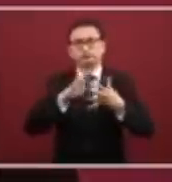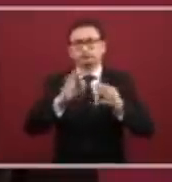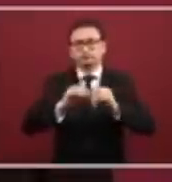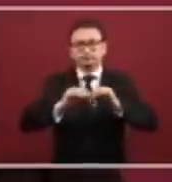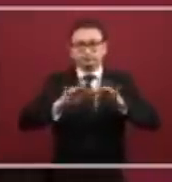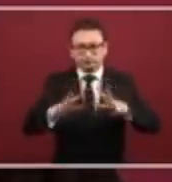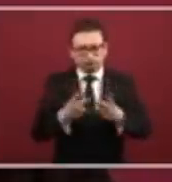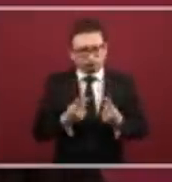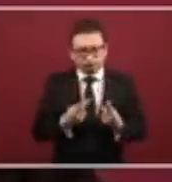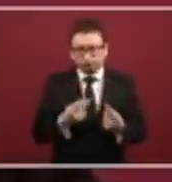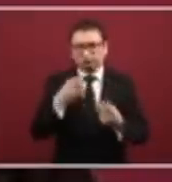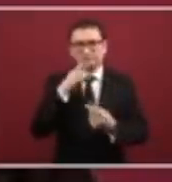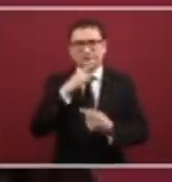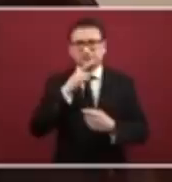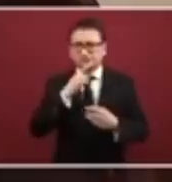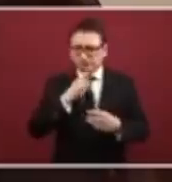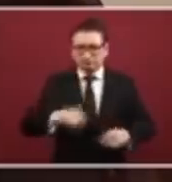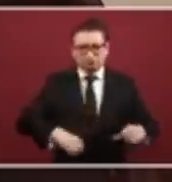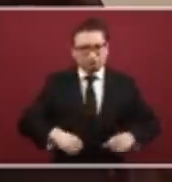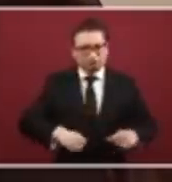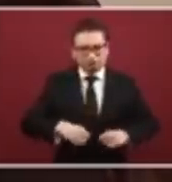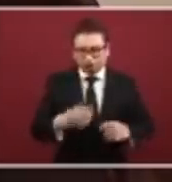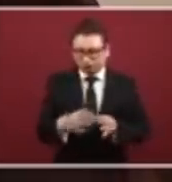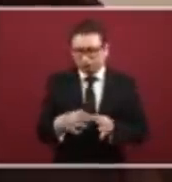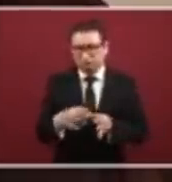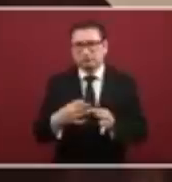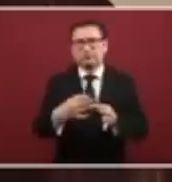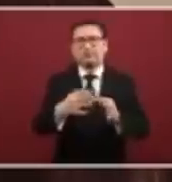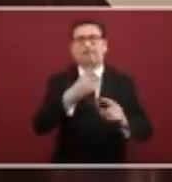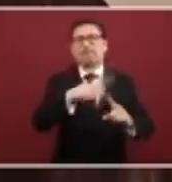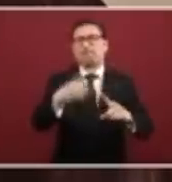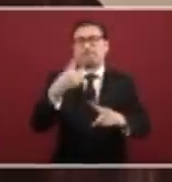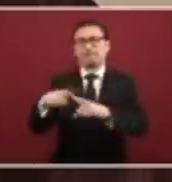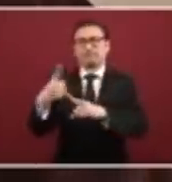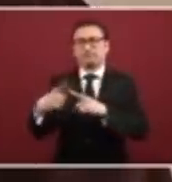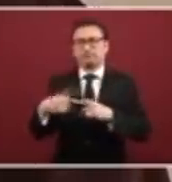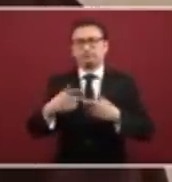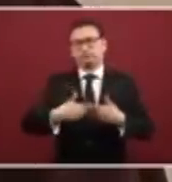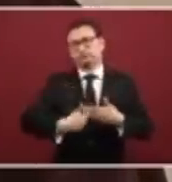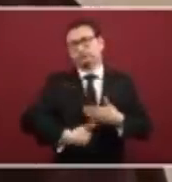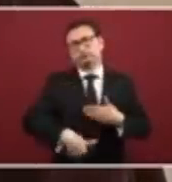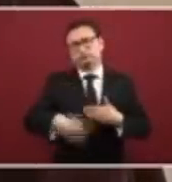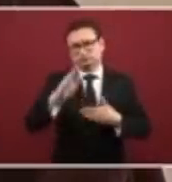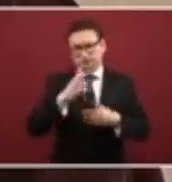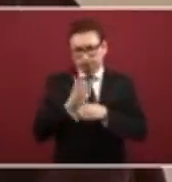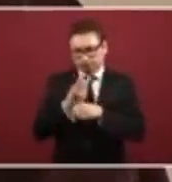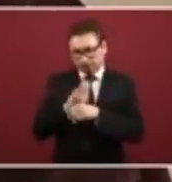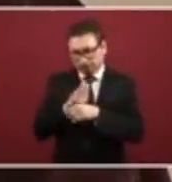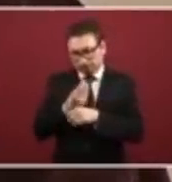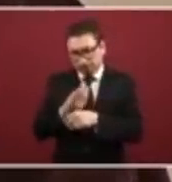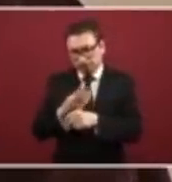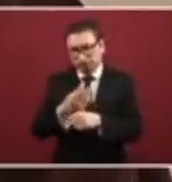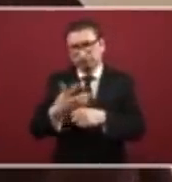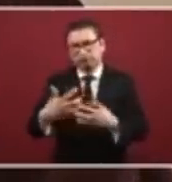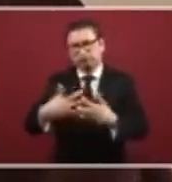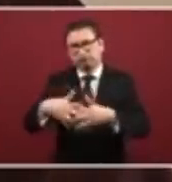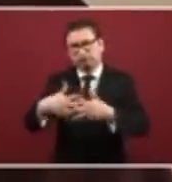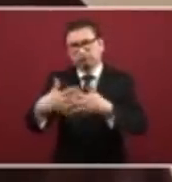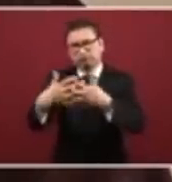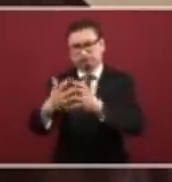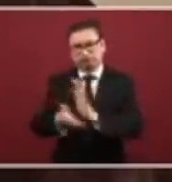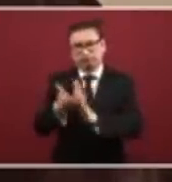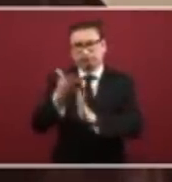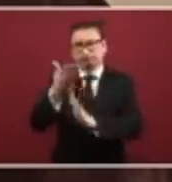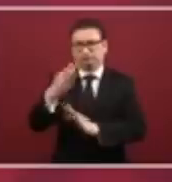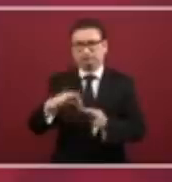y rendición de cuentas a todas las actividades que serán necesarias para ejecutar los trabajos